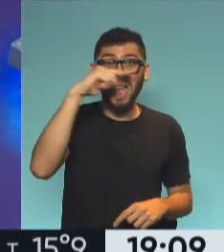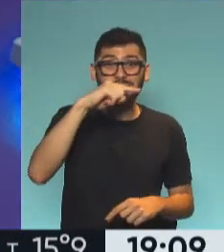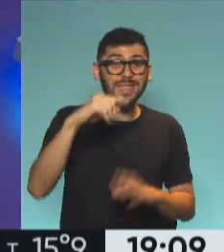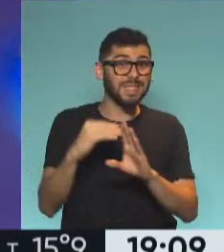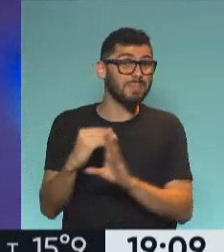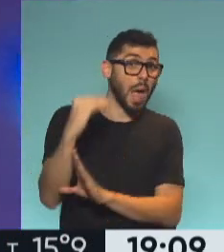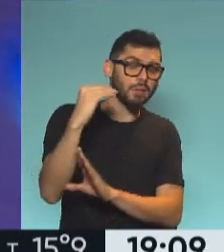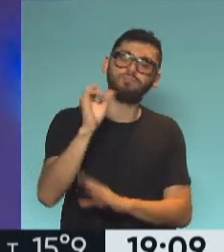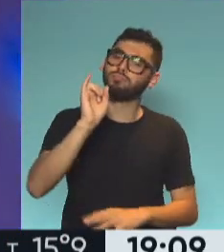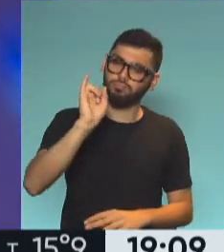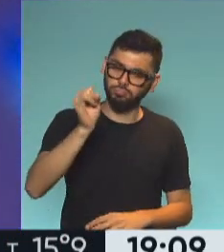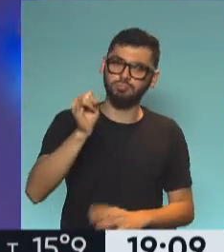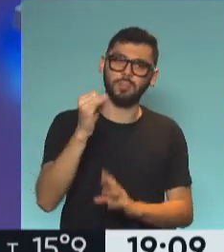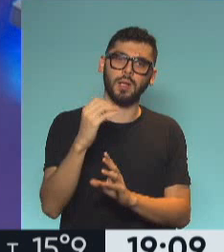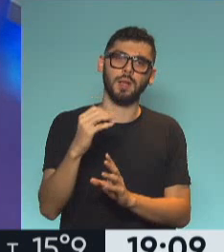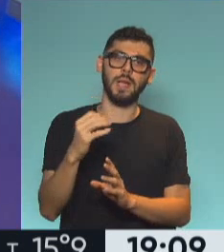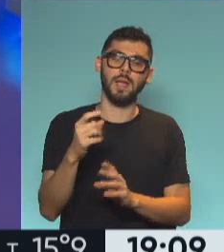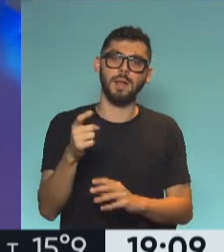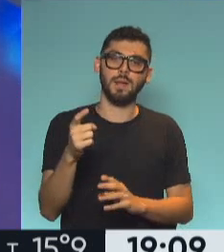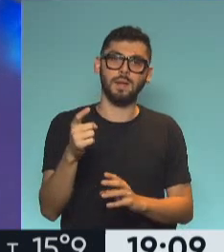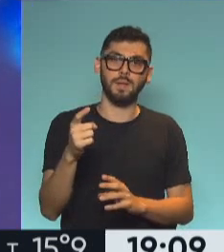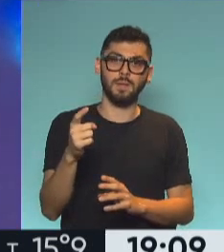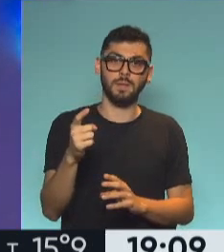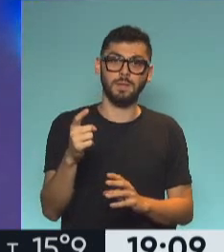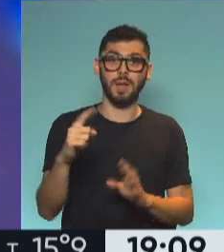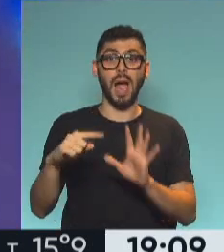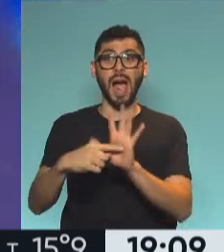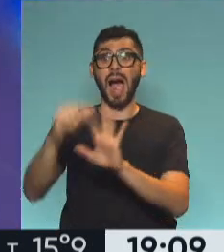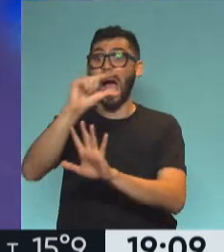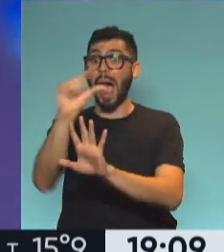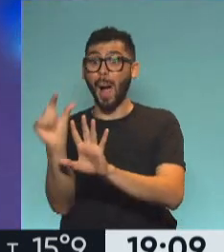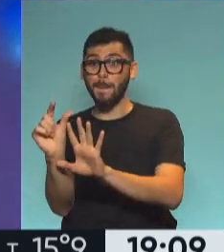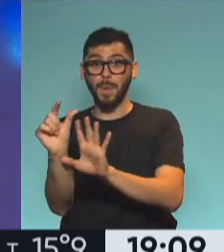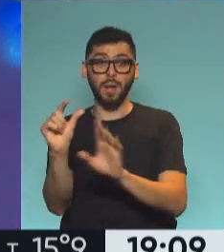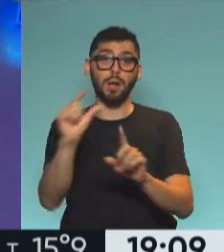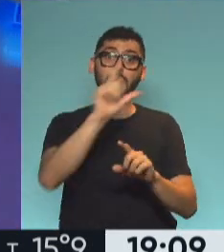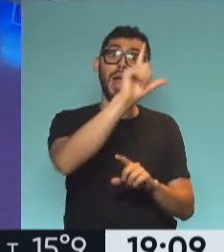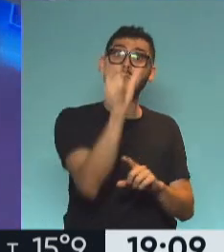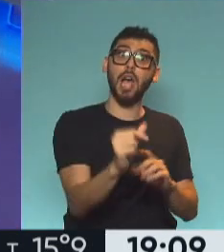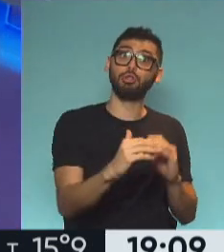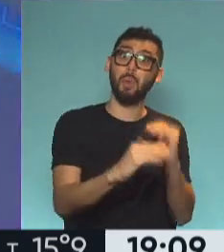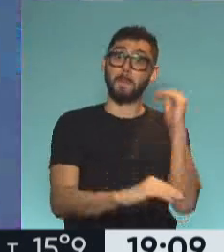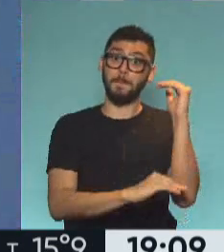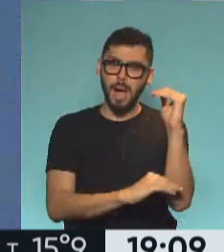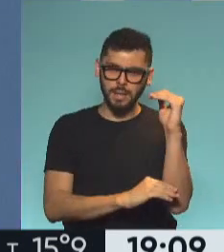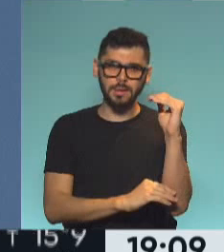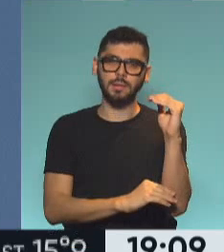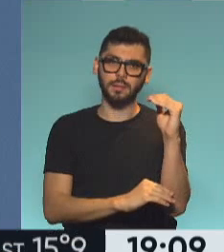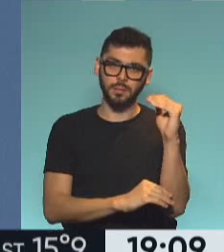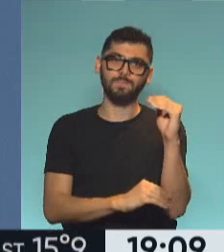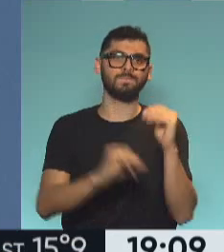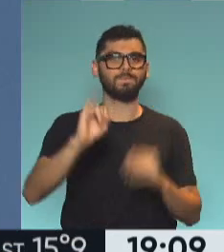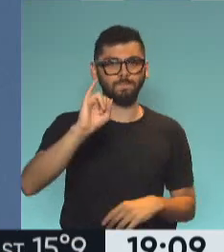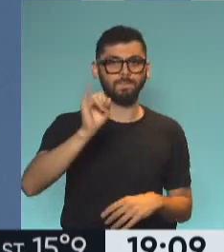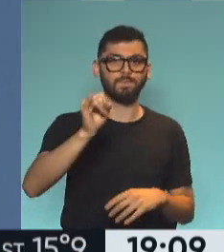por primera vez... por encima de AMBA. Por encima de AMBA. Esto habla a las claras de que hay muchas provincias que están al 90 y largo. Se ha